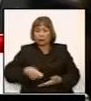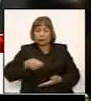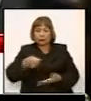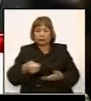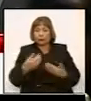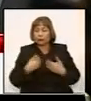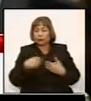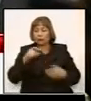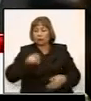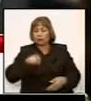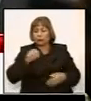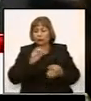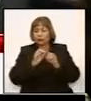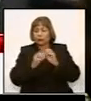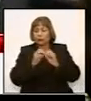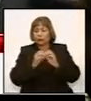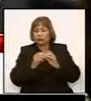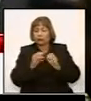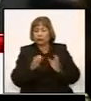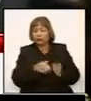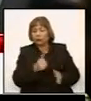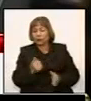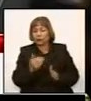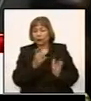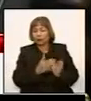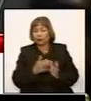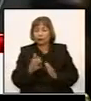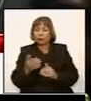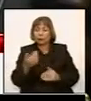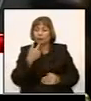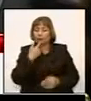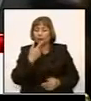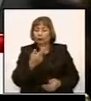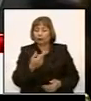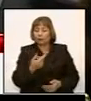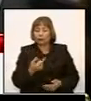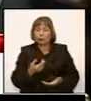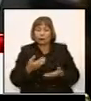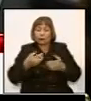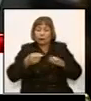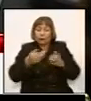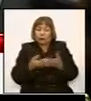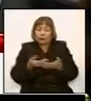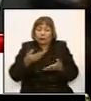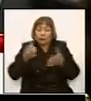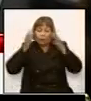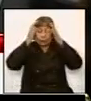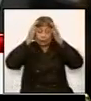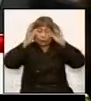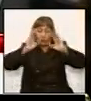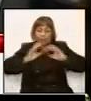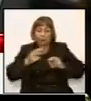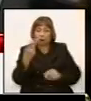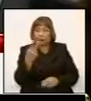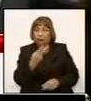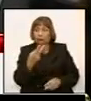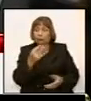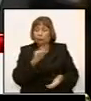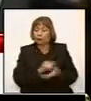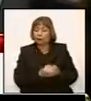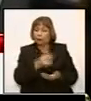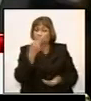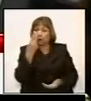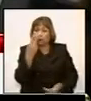arrendatarios necesitamos solucionar. Por otro lado, se le da la facultad previo acuerdo entre las partes y solo por